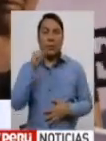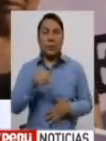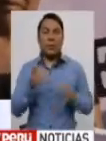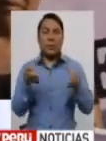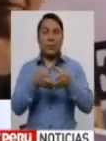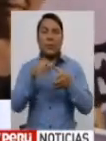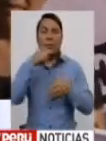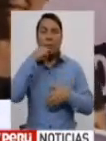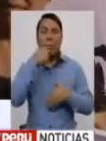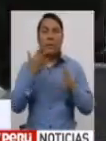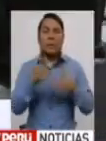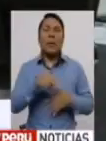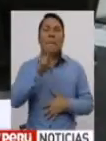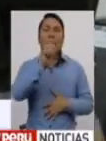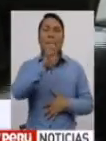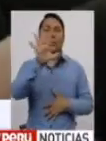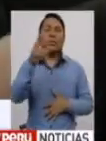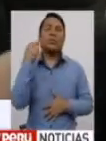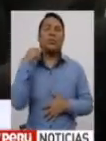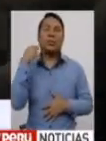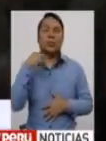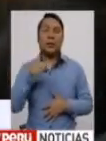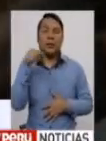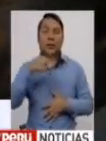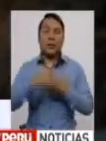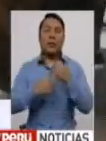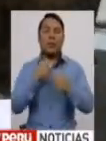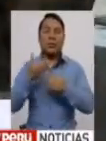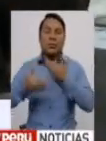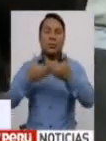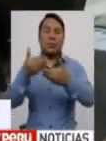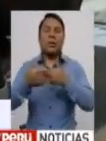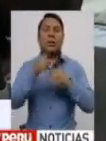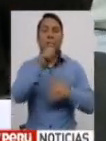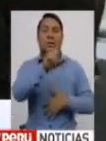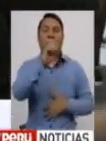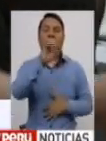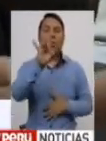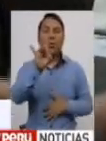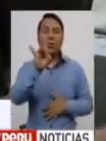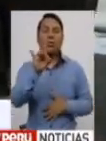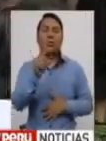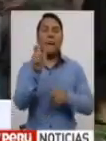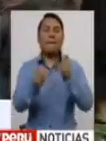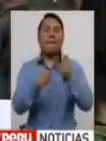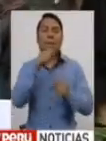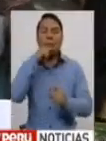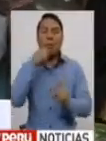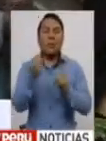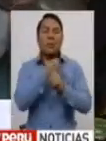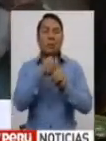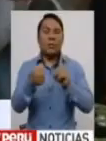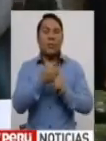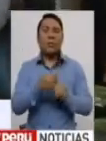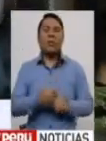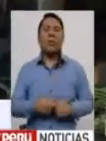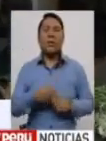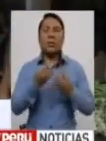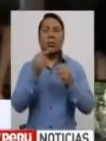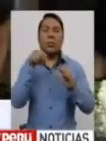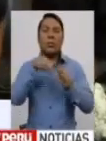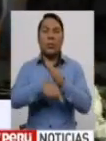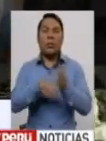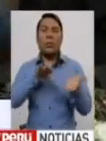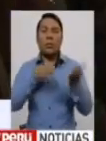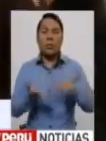colectivo 25 de noviembre, en lo que va del año se han reportado 108 casos de feminicidio y 222 tentativas. Números que